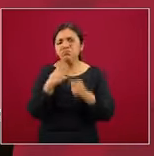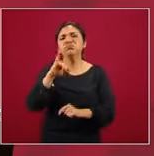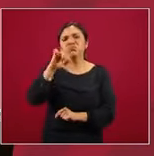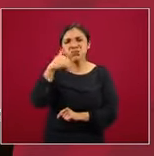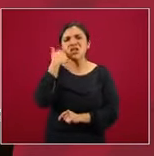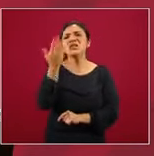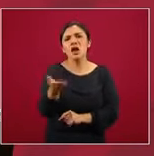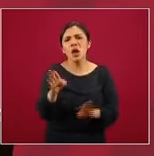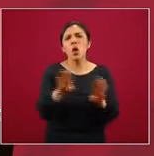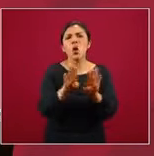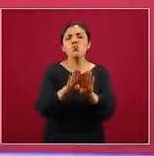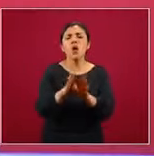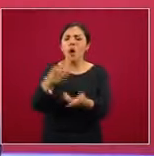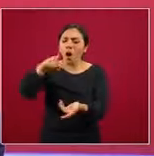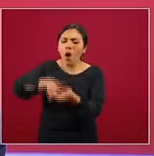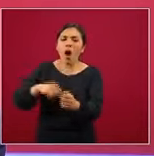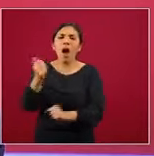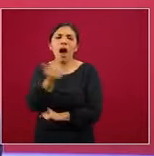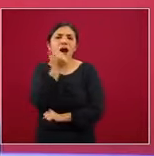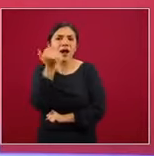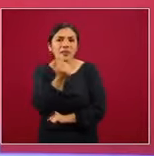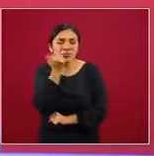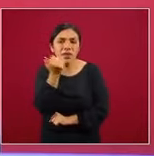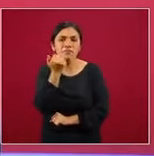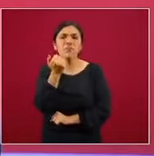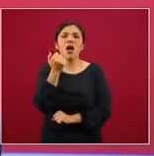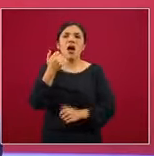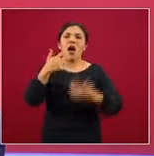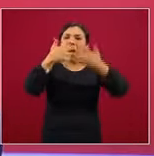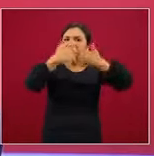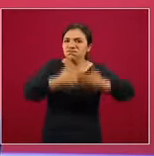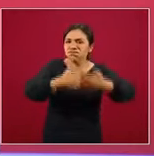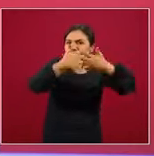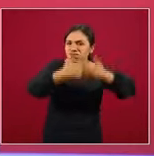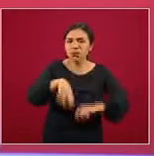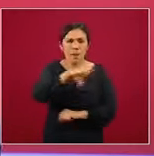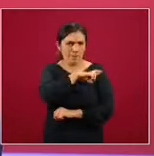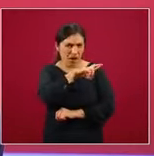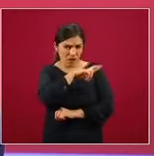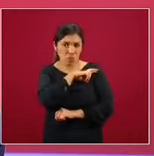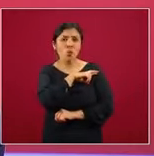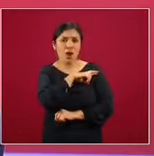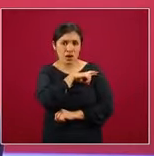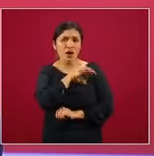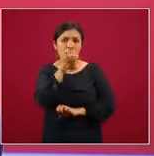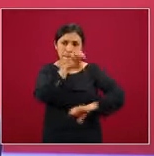de entidades académicas, industria privada,